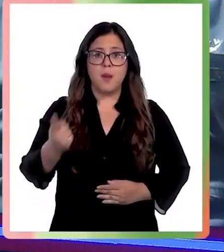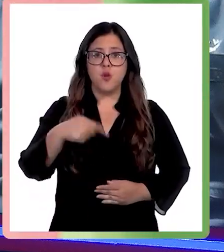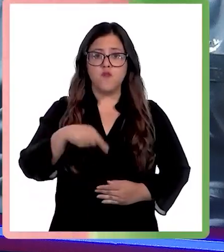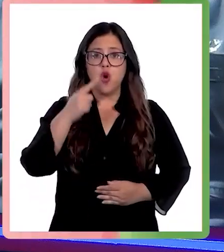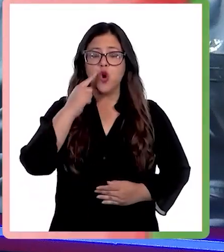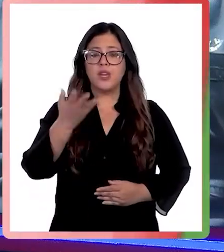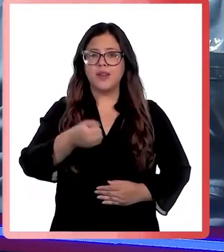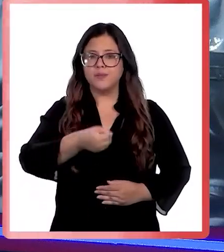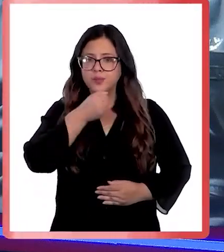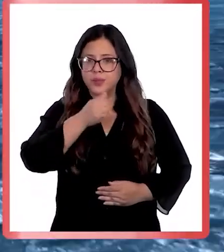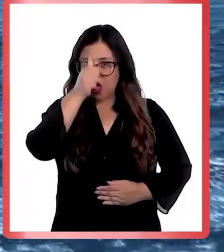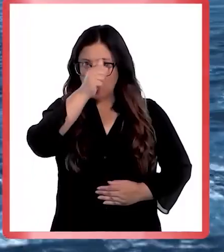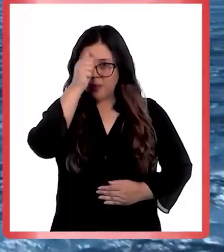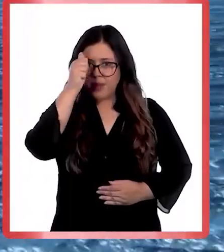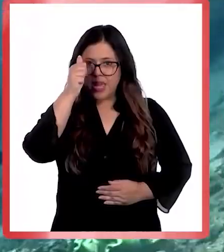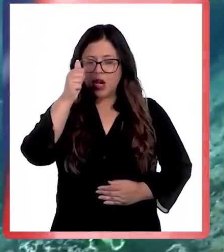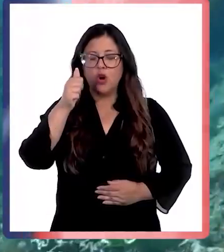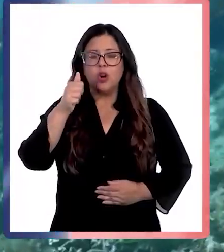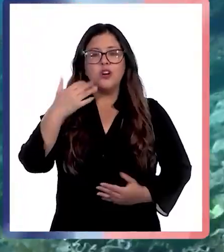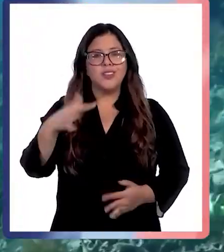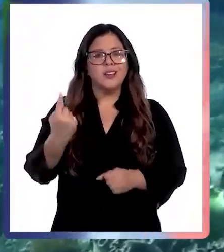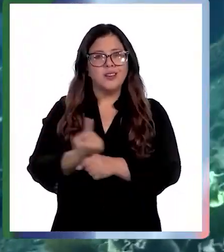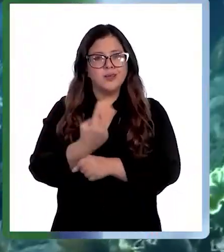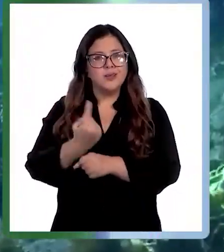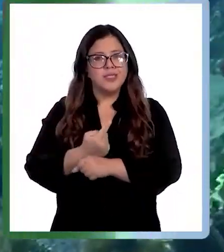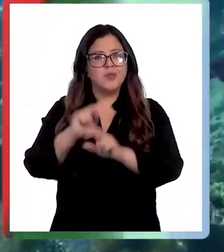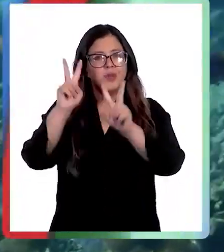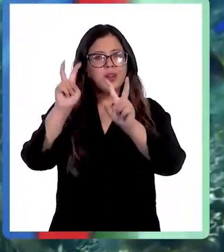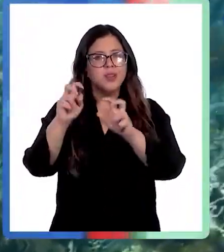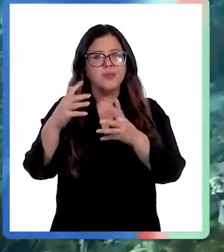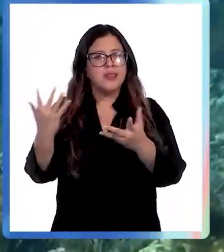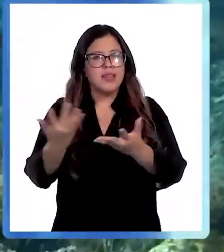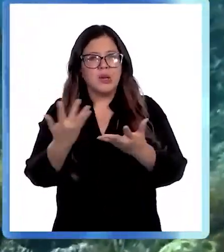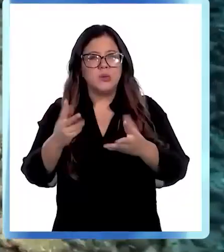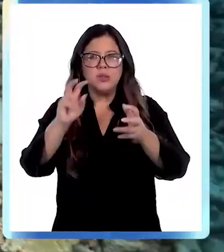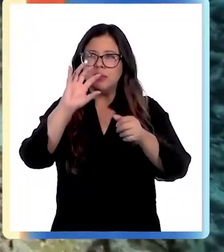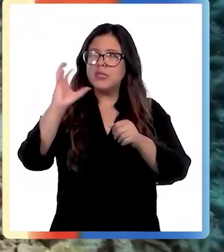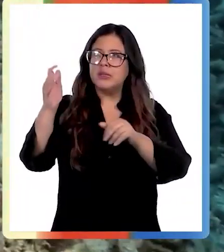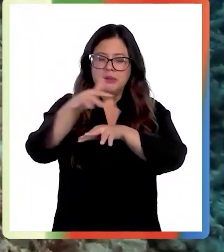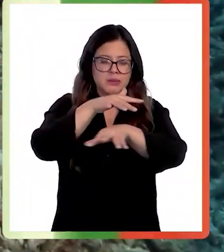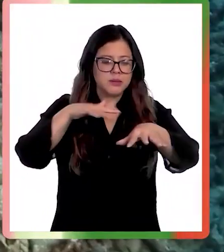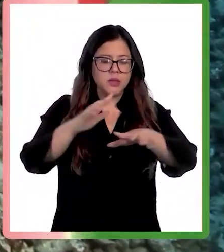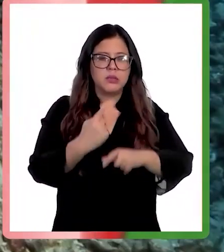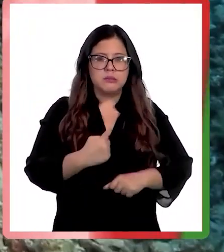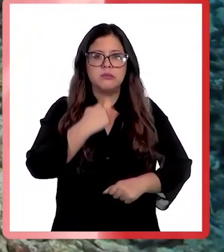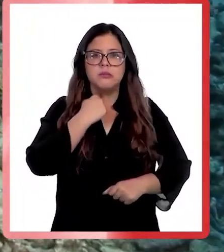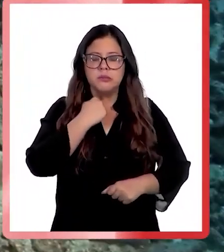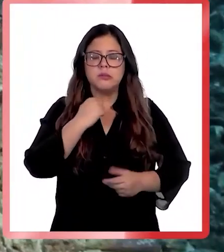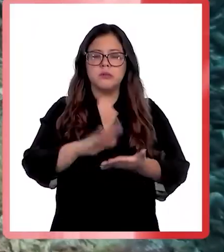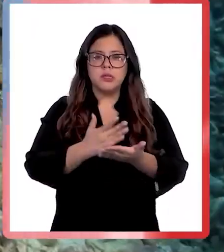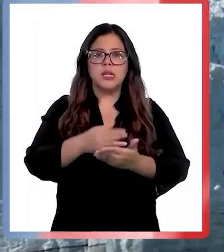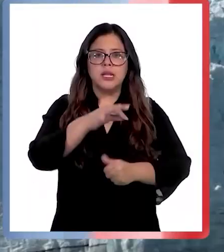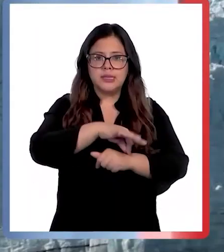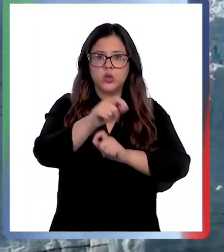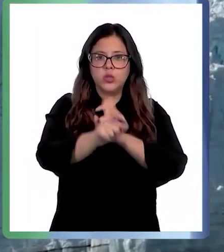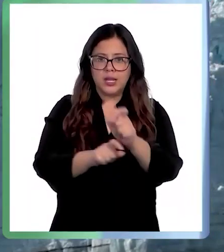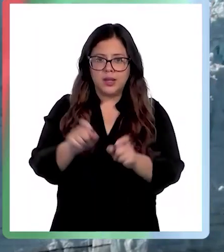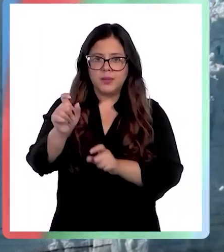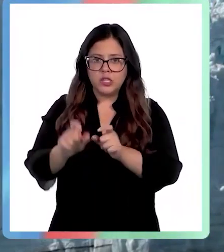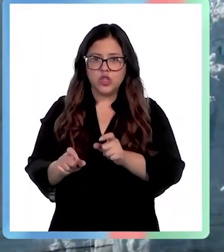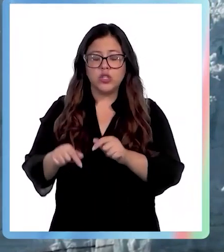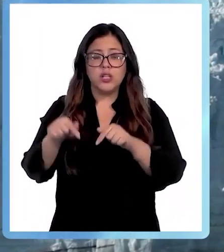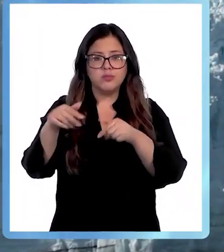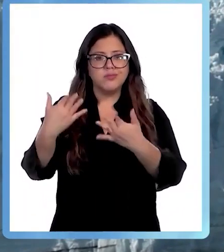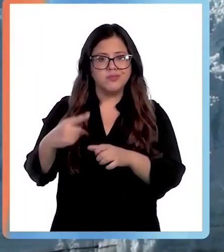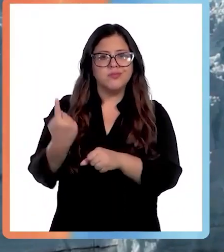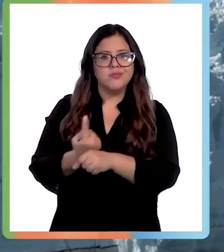Ya estamos de vuelta con nuestra entrevista del día domingo. Estábamos hablando, dijimos, de qué manera el cambio climático está afectando en la salud de las